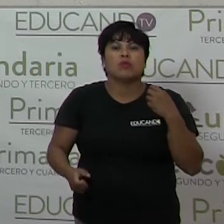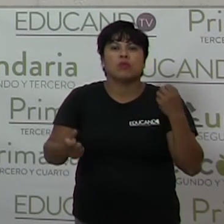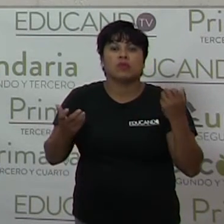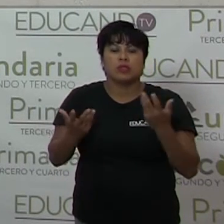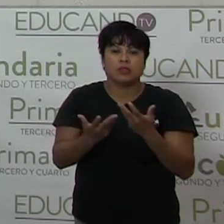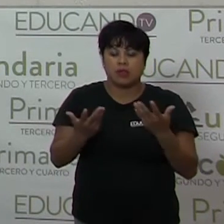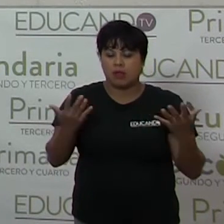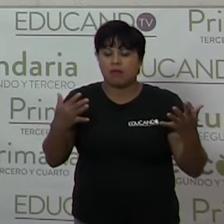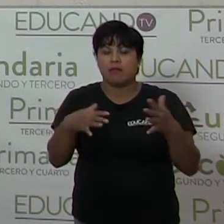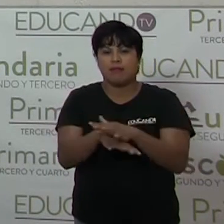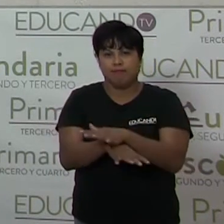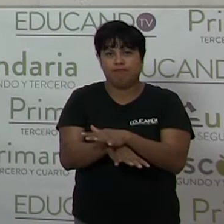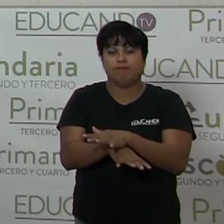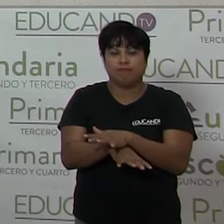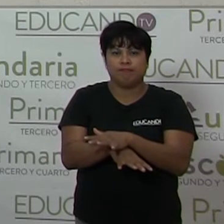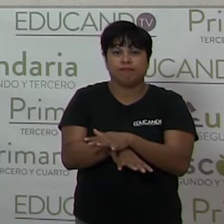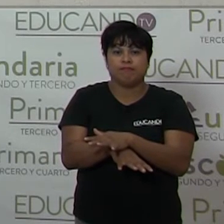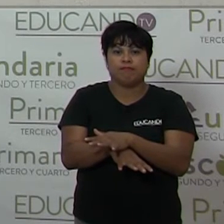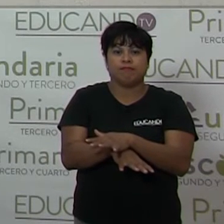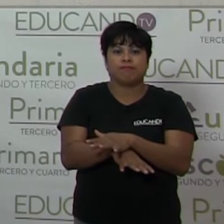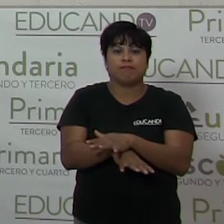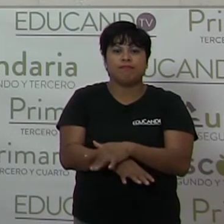cambiarle aquí